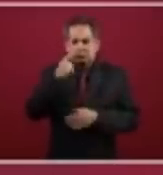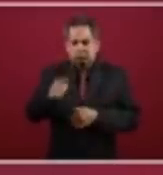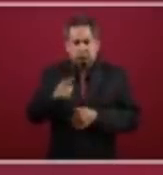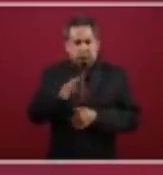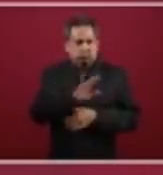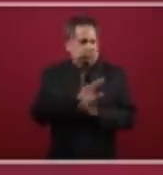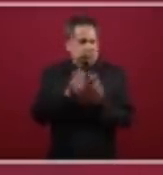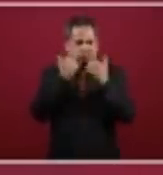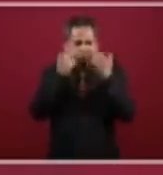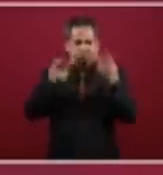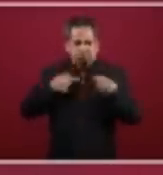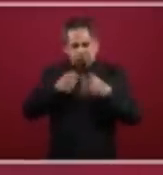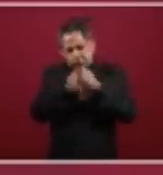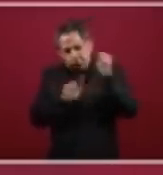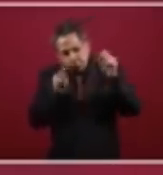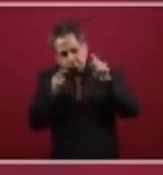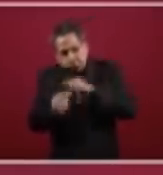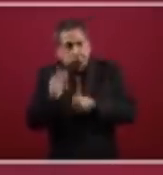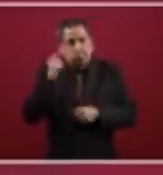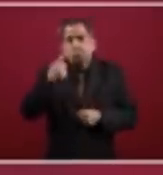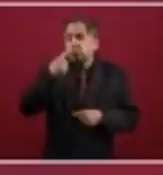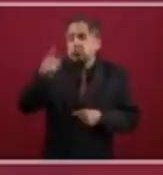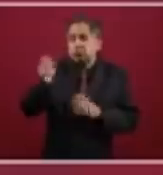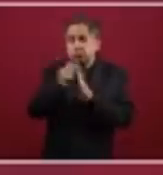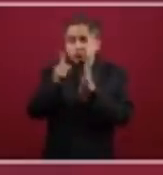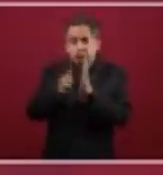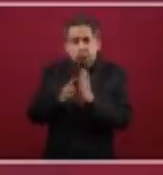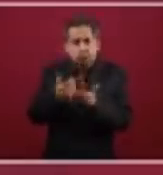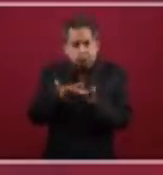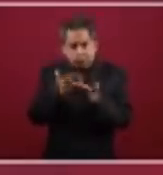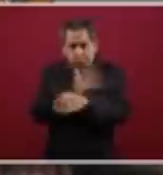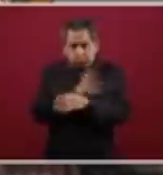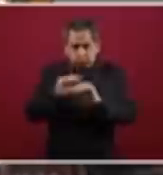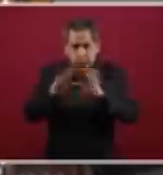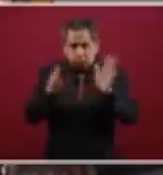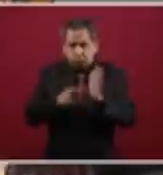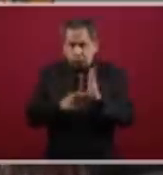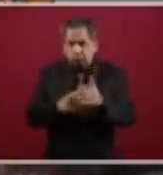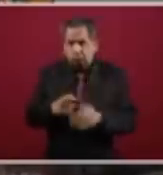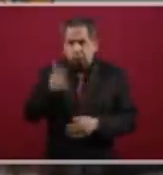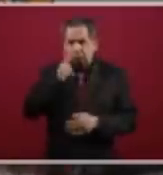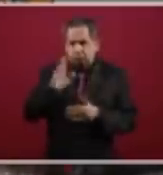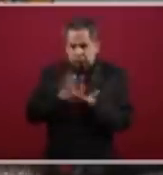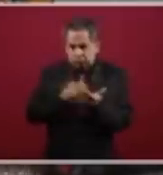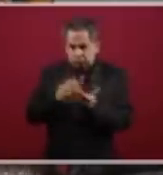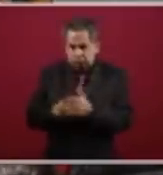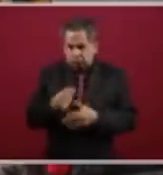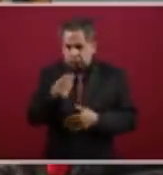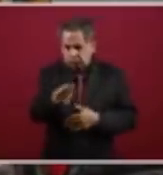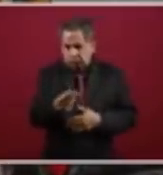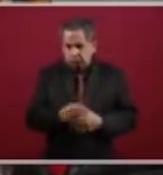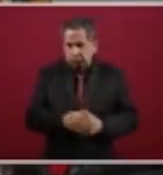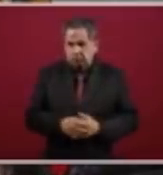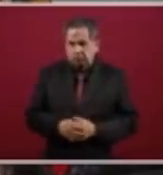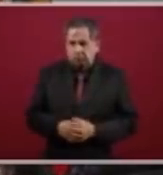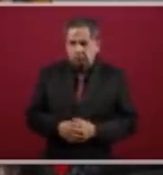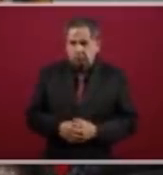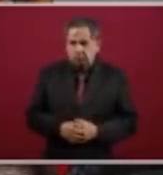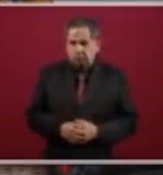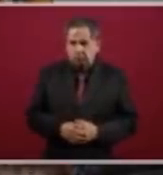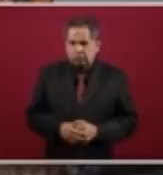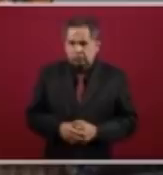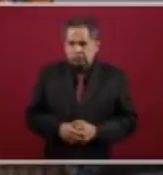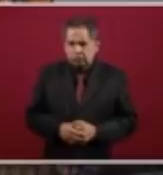cualquiera que presente alguna solicitud de transparencia. ¿Me permite entregarle la? Sí, claro que sí, con todo gusto.